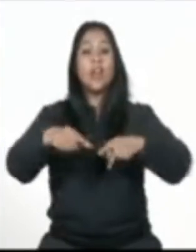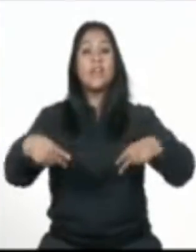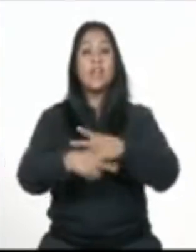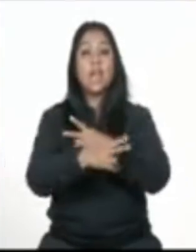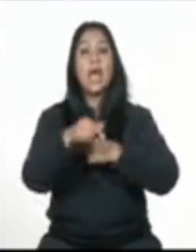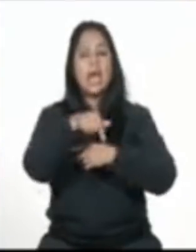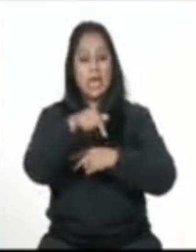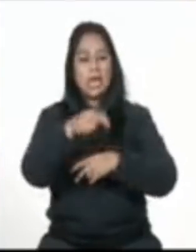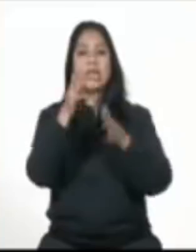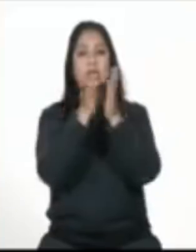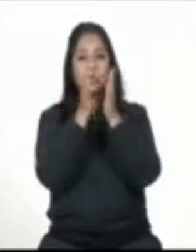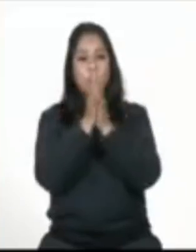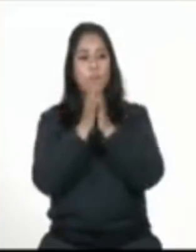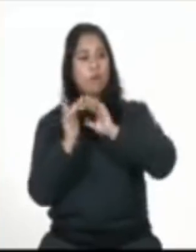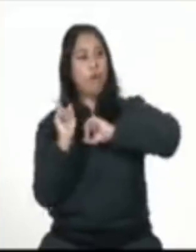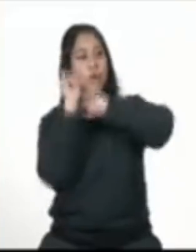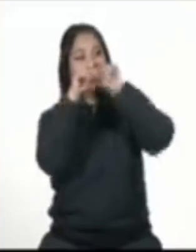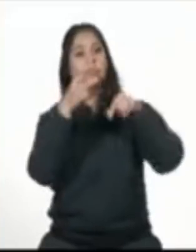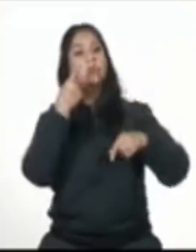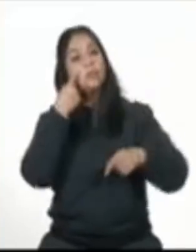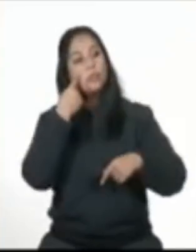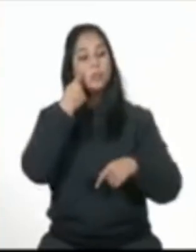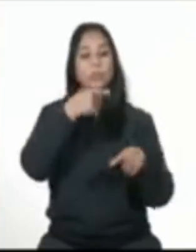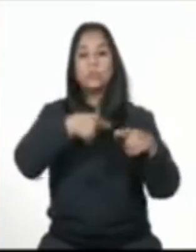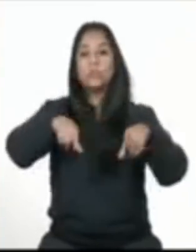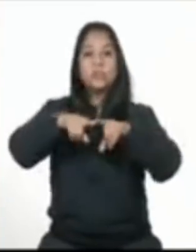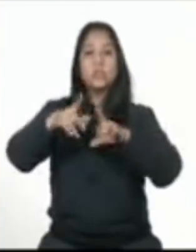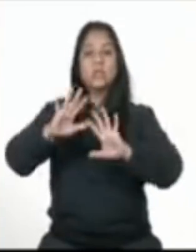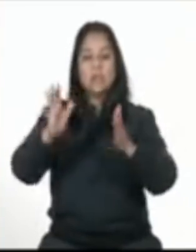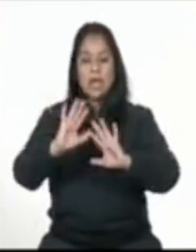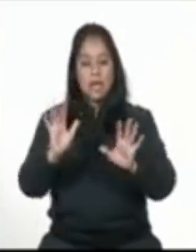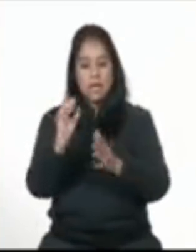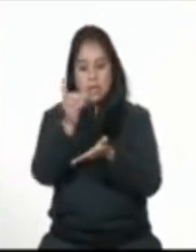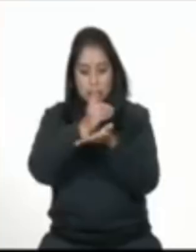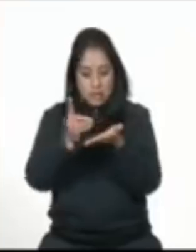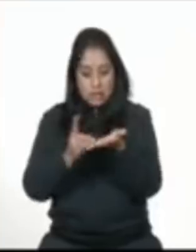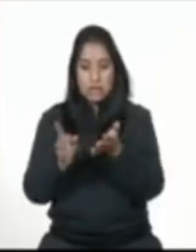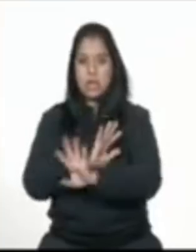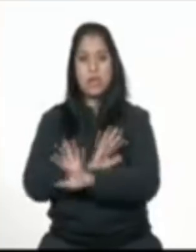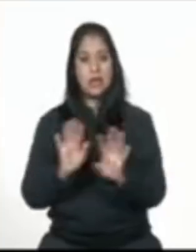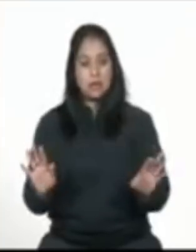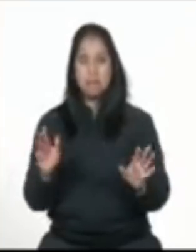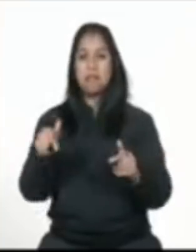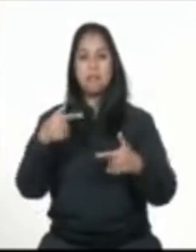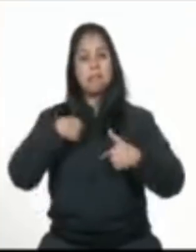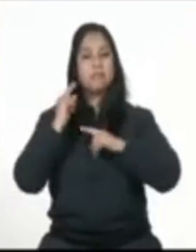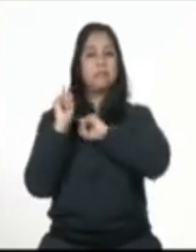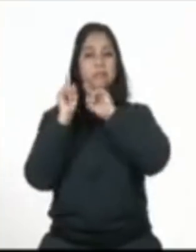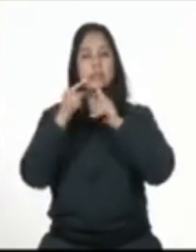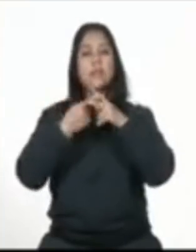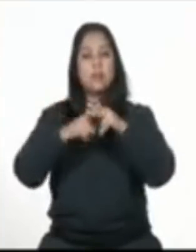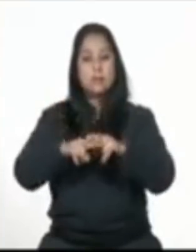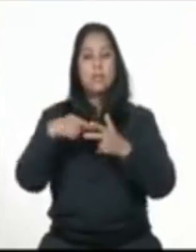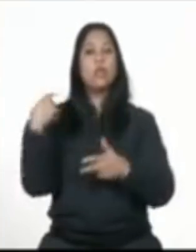el domingo estaremos por allá. Ya tenemos listos los planos y hemos a principiar todo